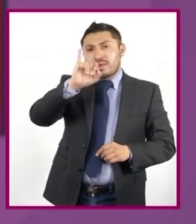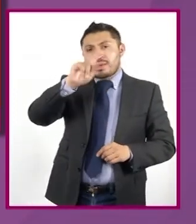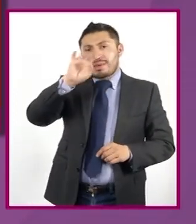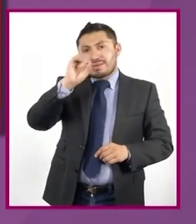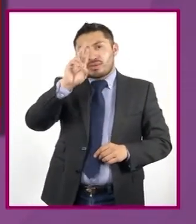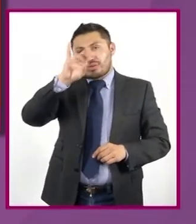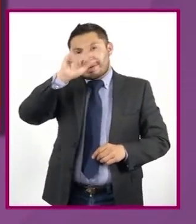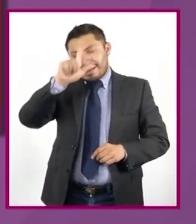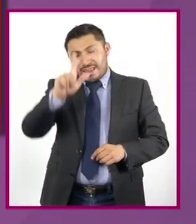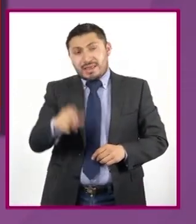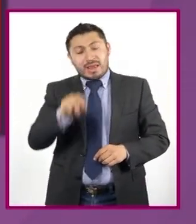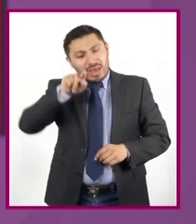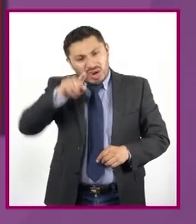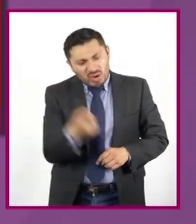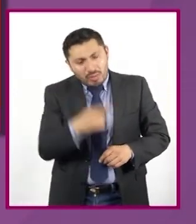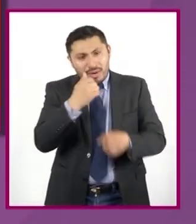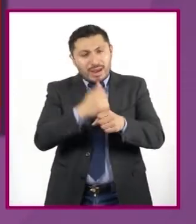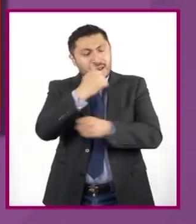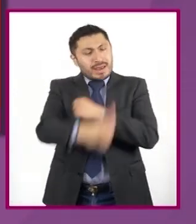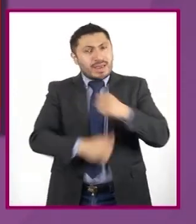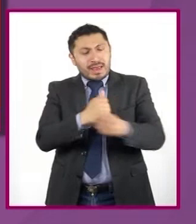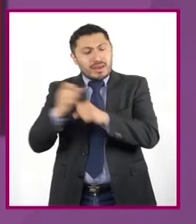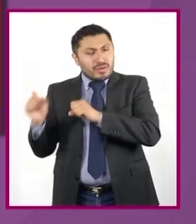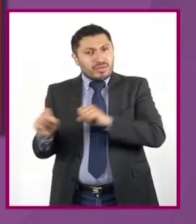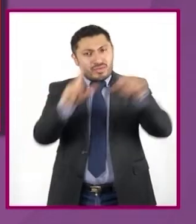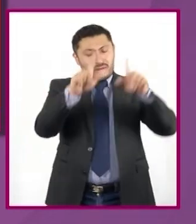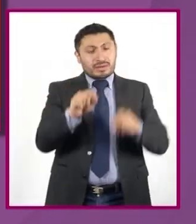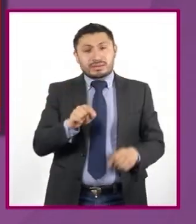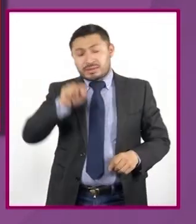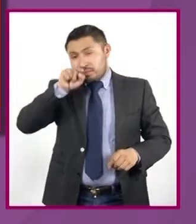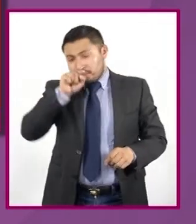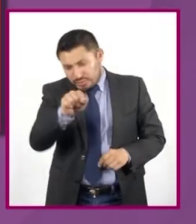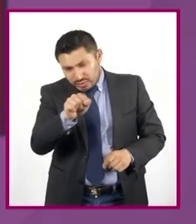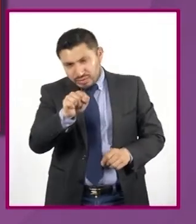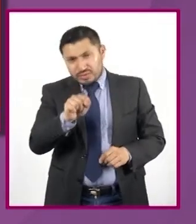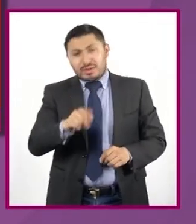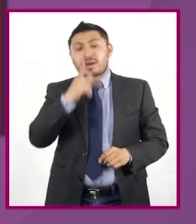coma, el año en que se publicó, punto, y la